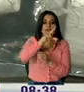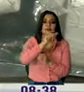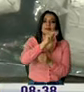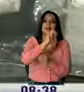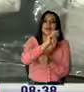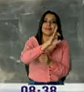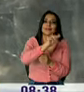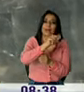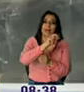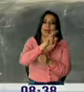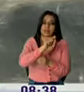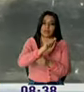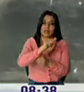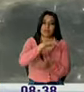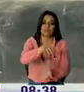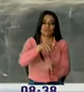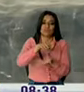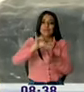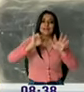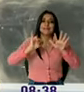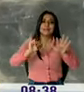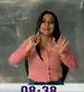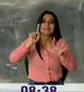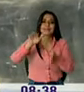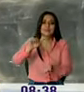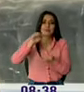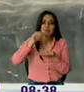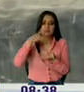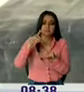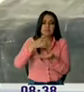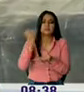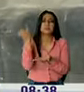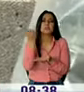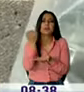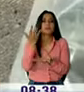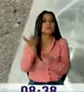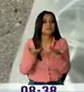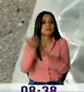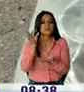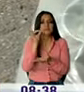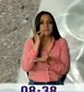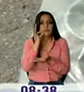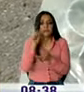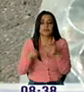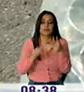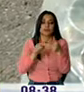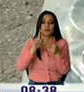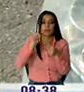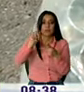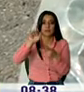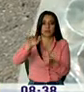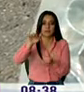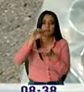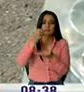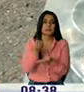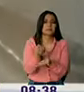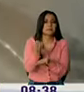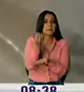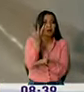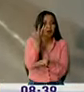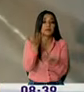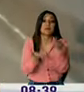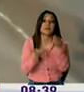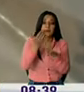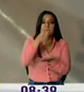detuvo 6 kilos de una sustancia verdosa, presumiblemente marihuana, 1 kilo de una sustancia blanquecina, que podría ser